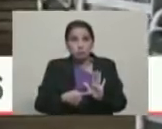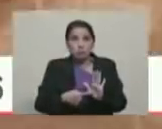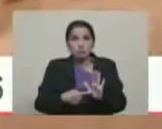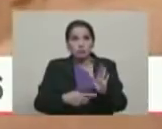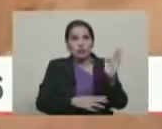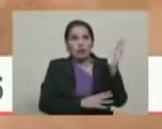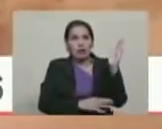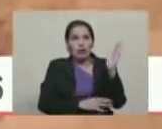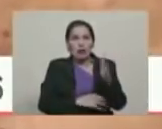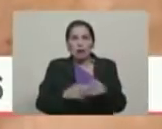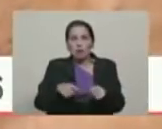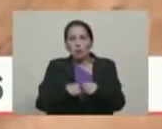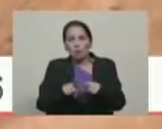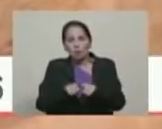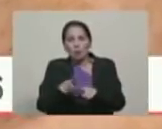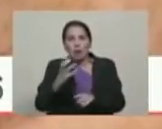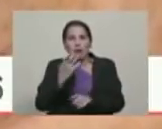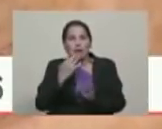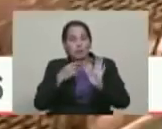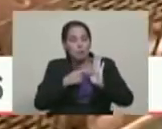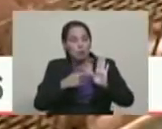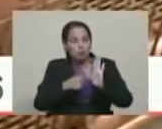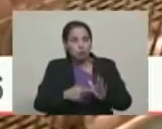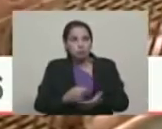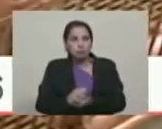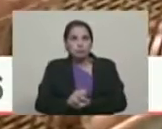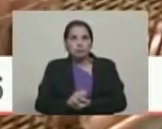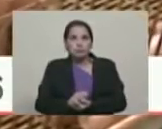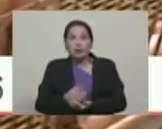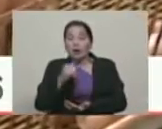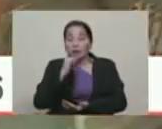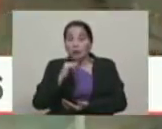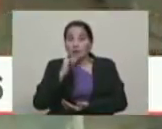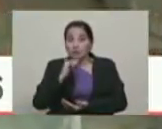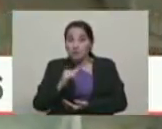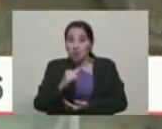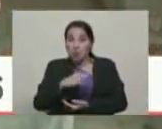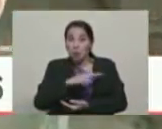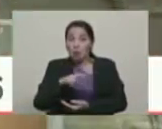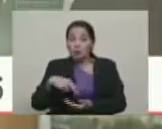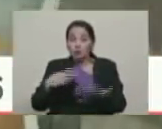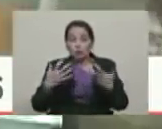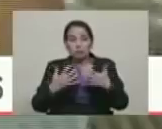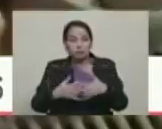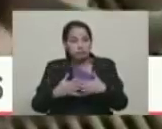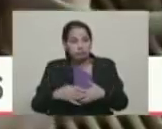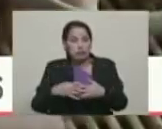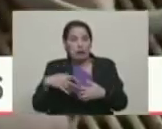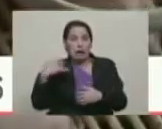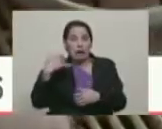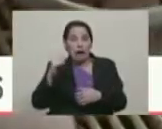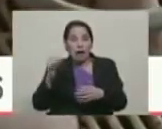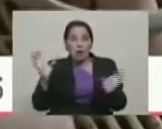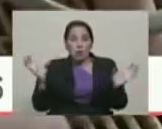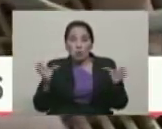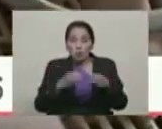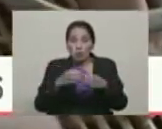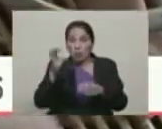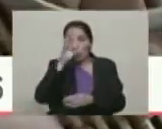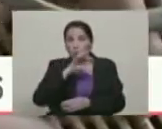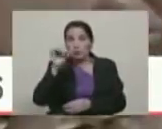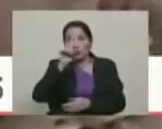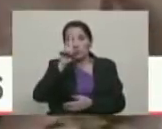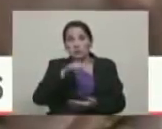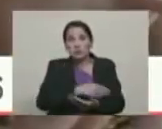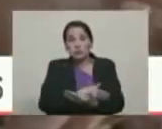ser ejemplo. Gracias, señor presidente. Le informo que nosotros tenemos un rebaño porcino nacional de